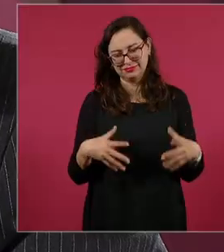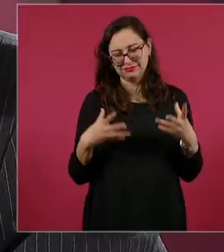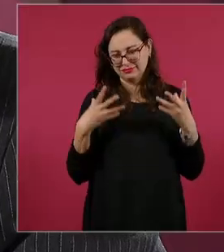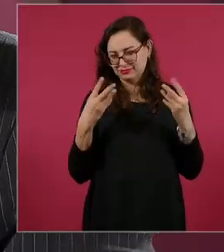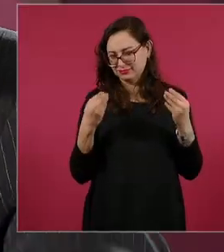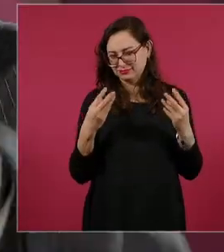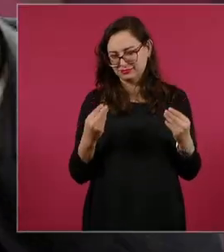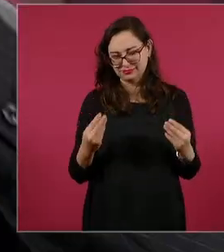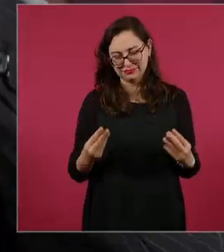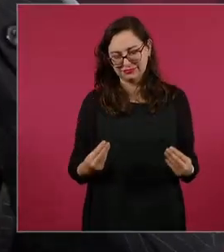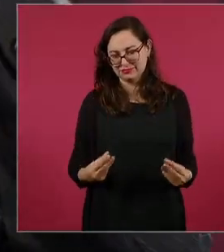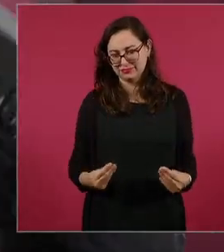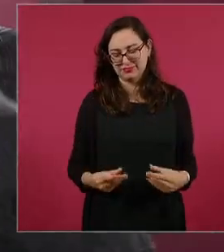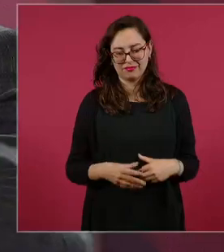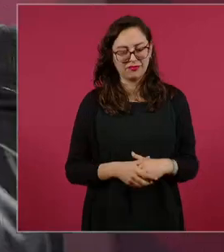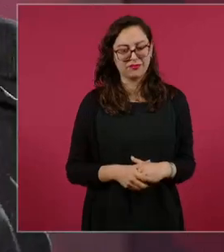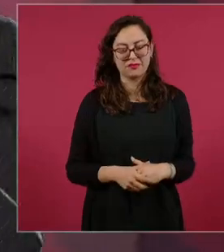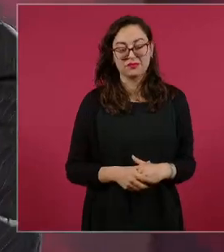como